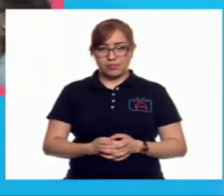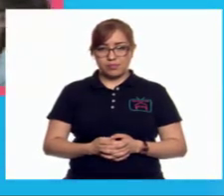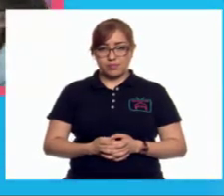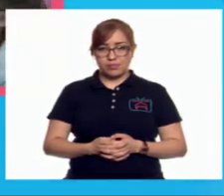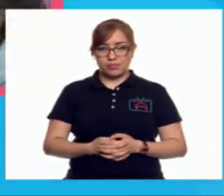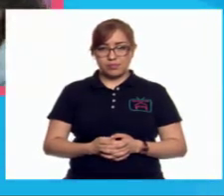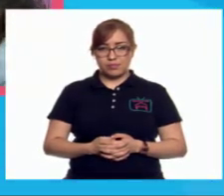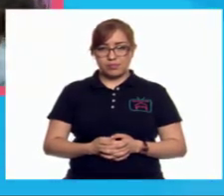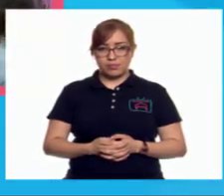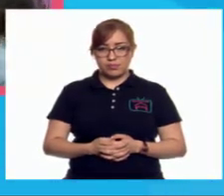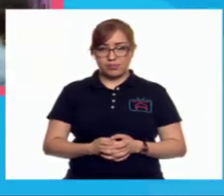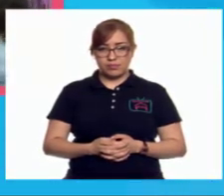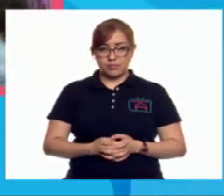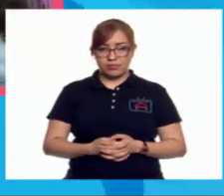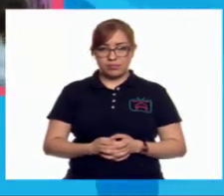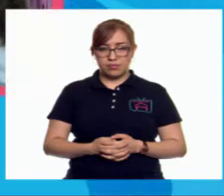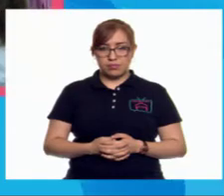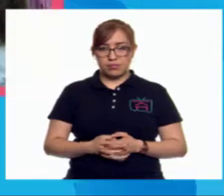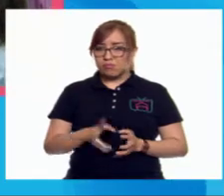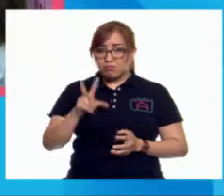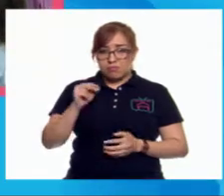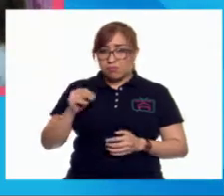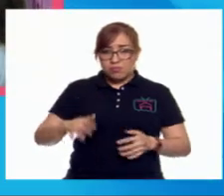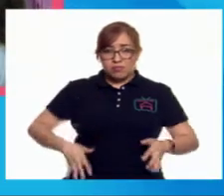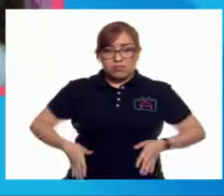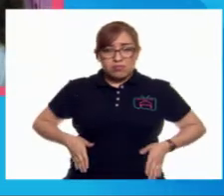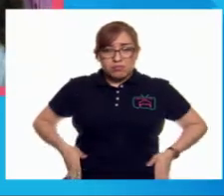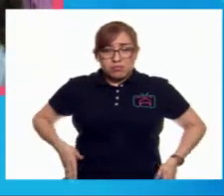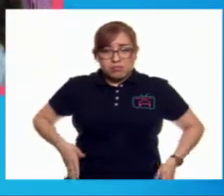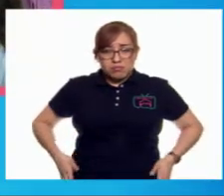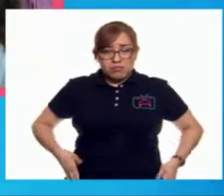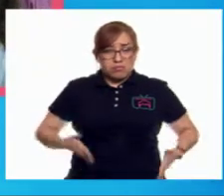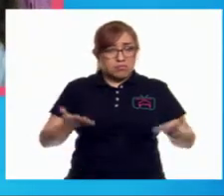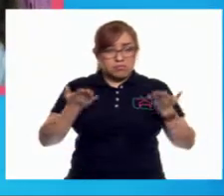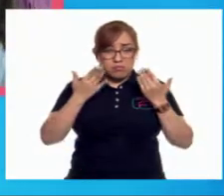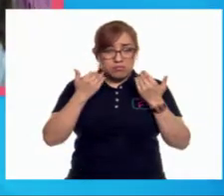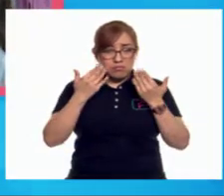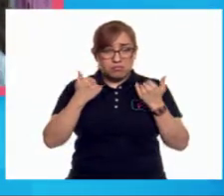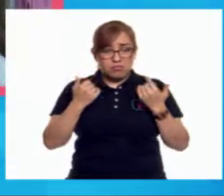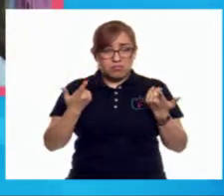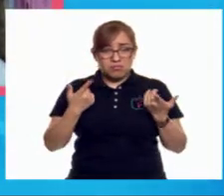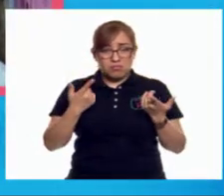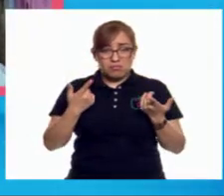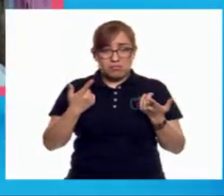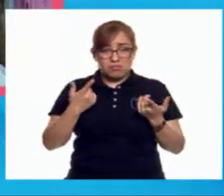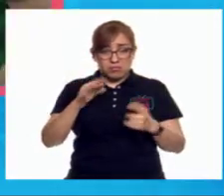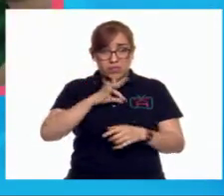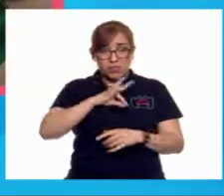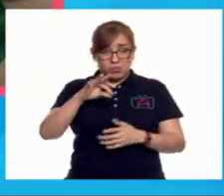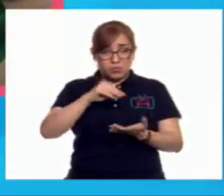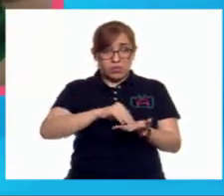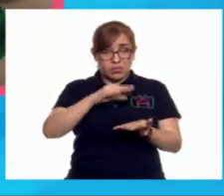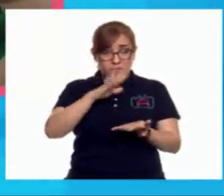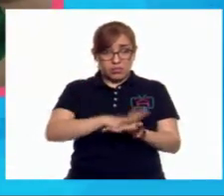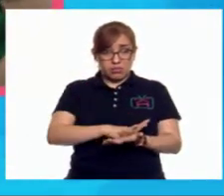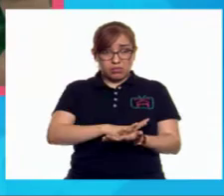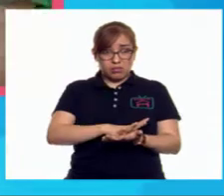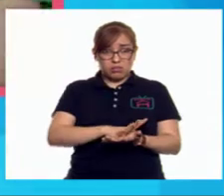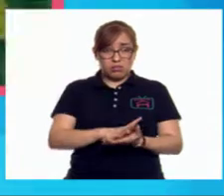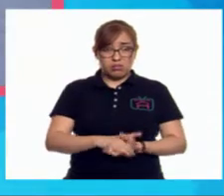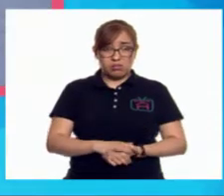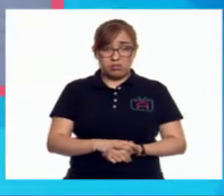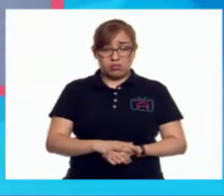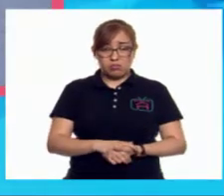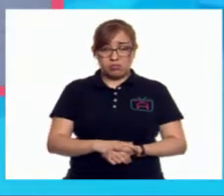¿verdad? No la encuentro. ¿No se te va a caer en la calle? ¿Nos aparta esa camiseta?